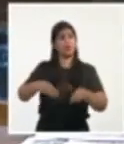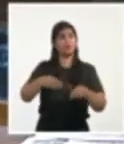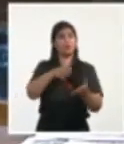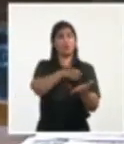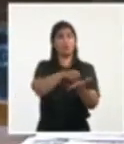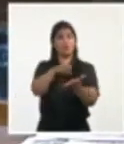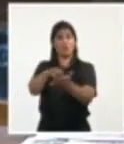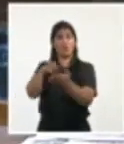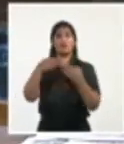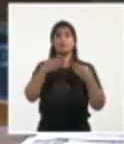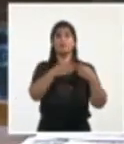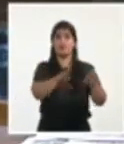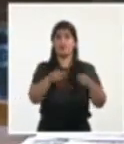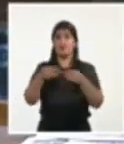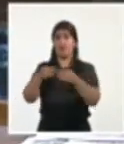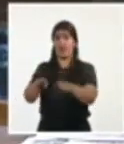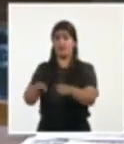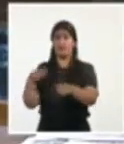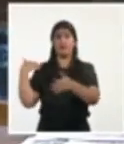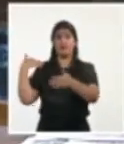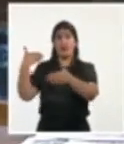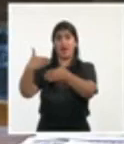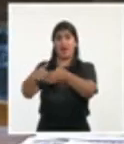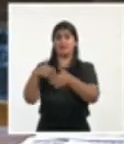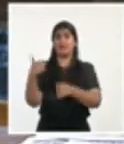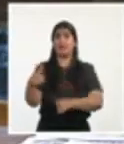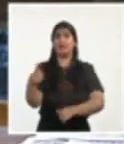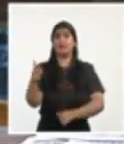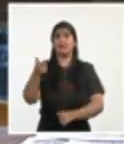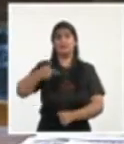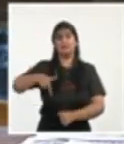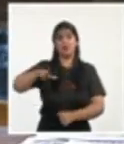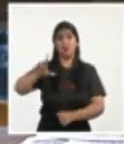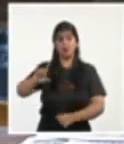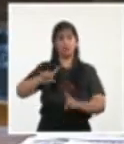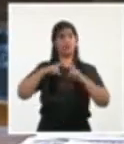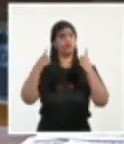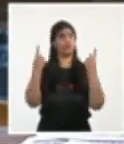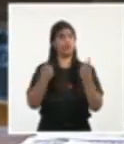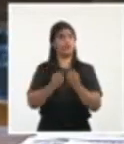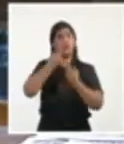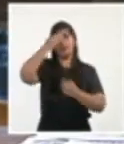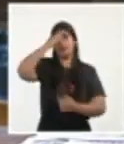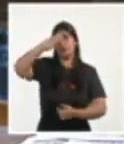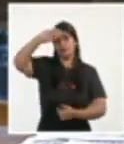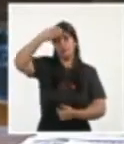Hasta el 10 de julio, que es la fecha en que cerró la última semana, Cuba ha diagnosticado